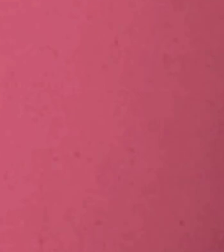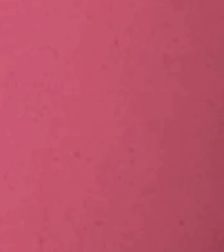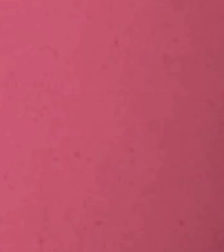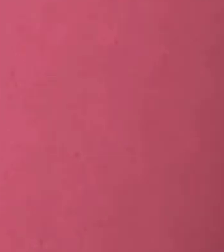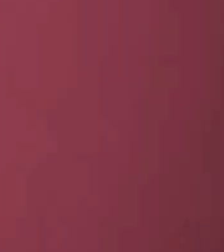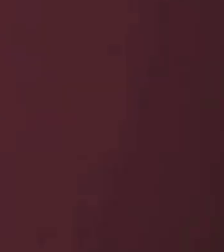¡Gracias!